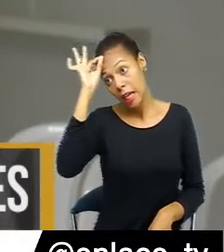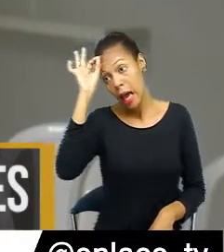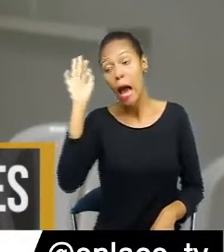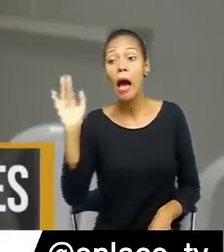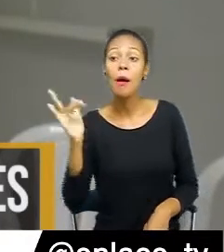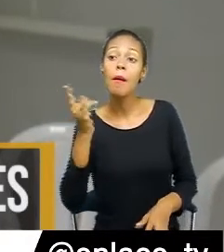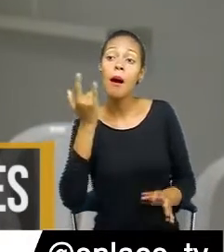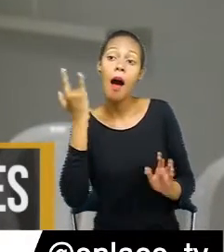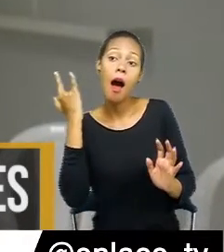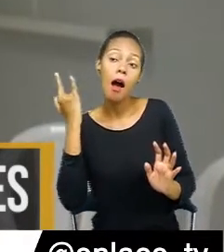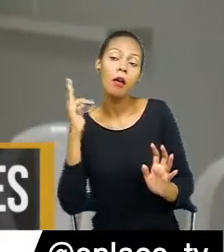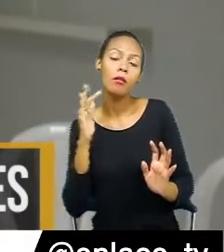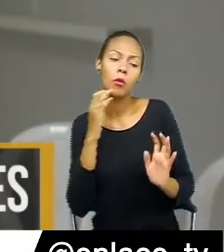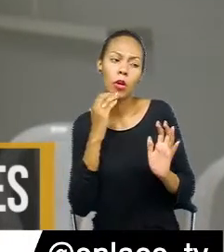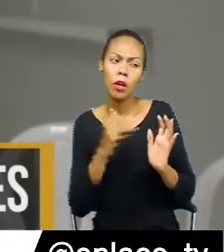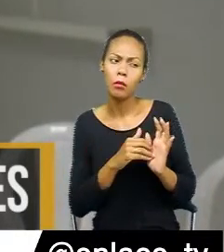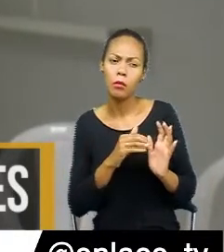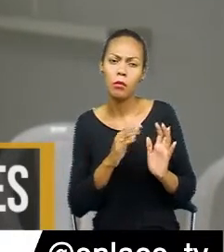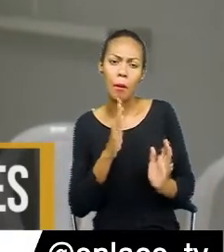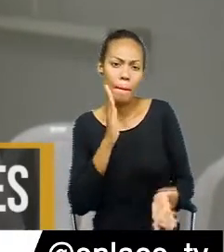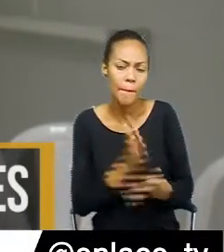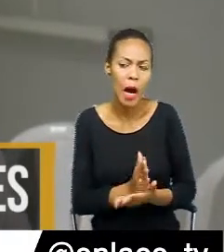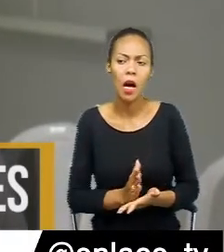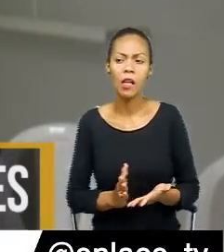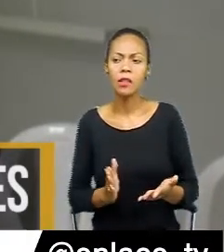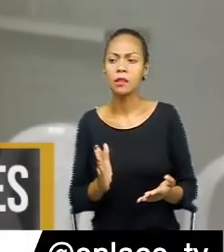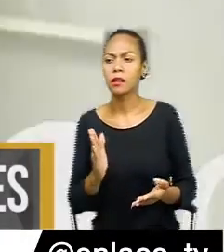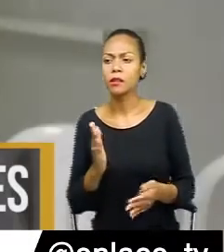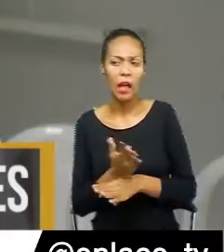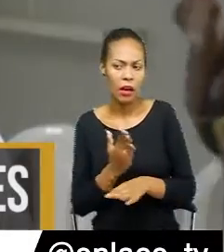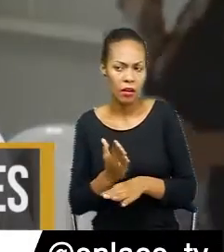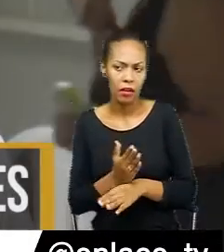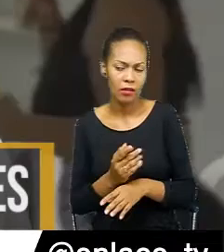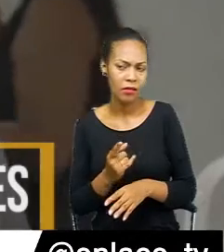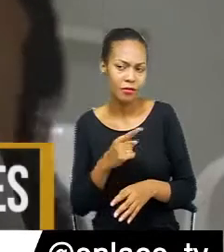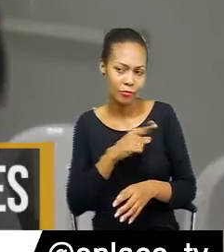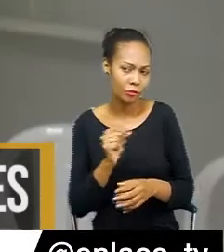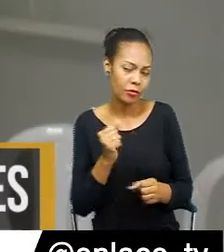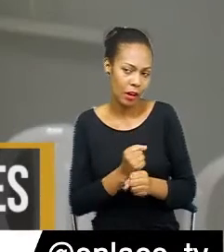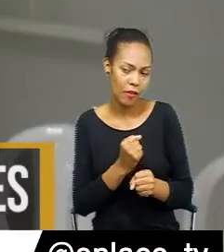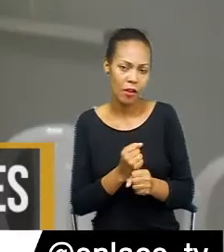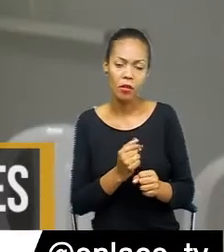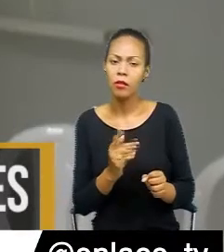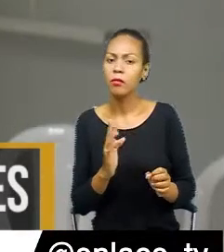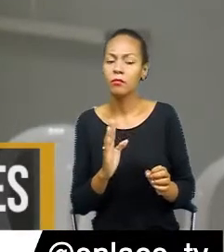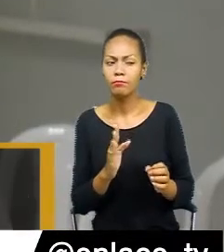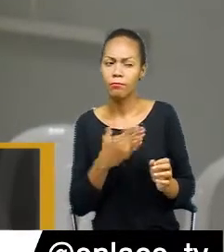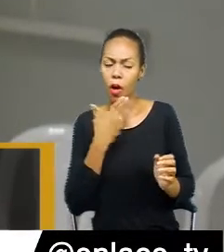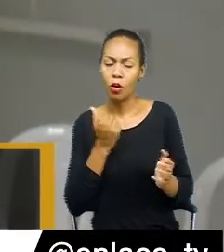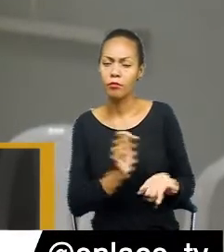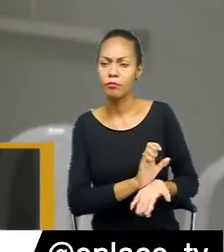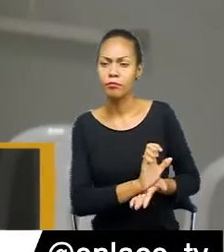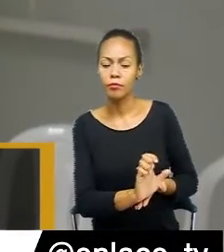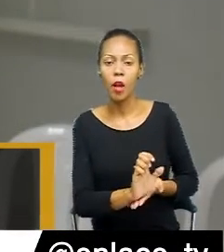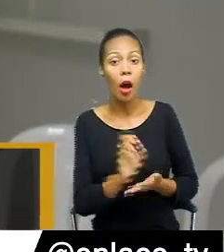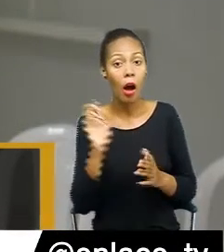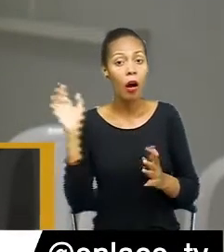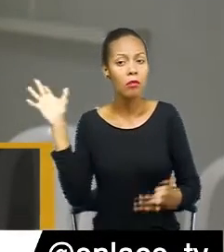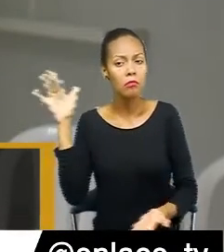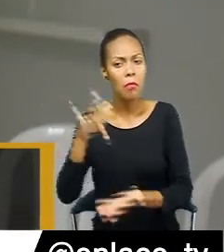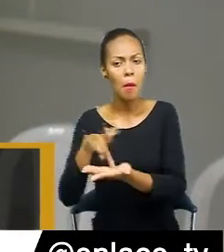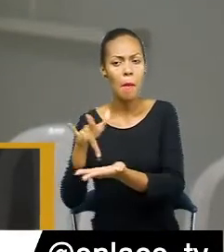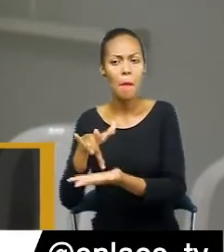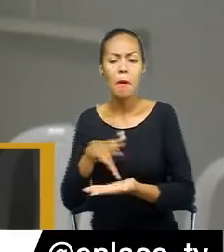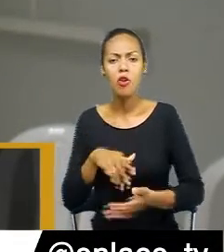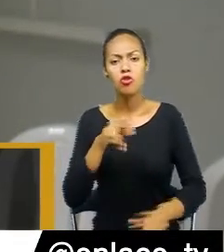tienen la posibilidad de evitar cualquier accidente de trabajo o evitarlo. El total de asistentes fueron 210 docentes de todas las